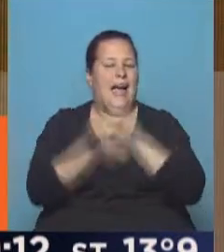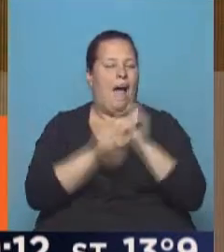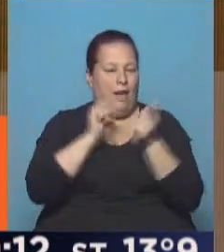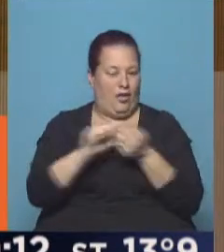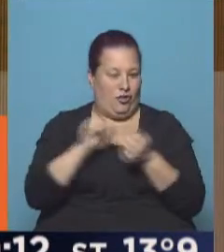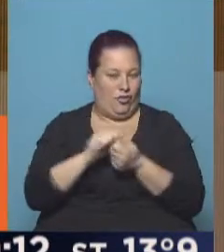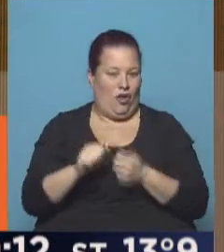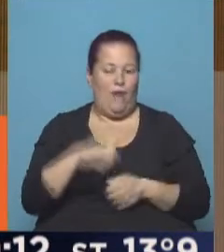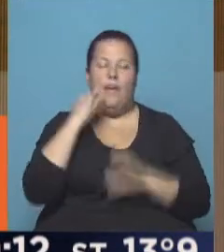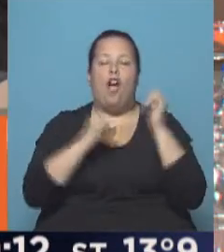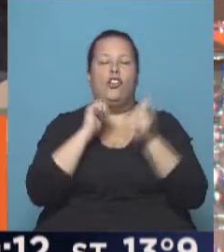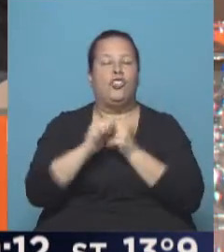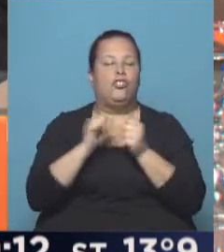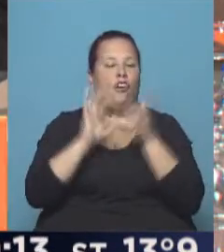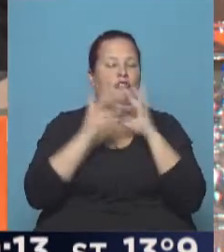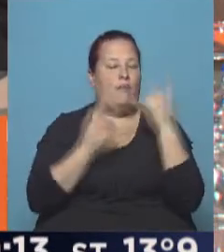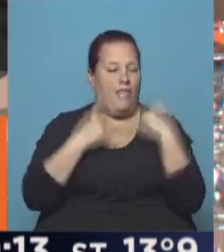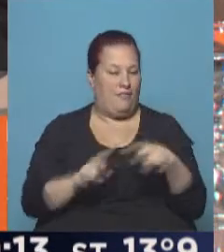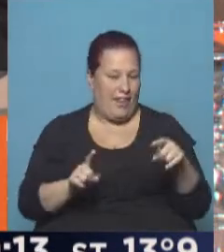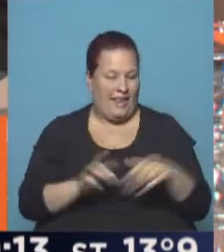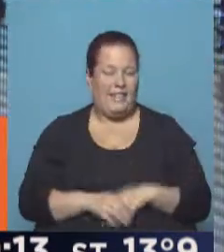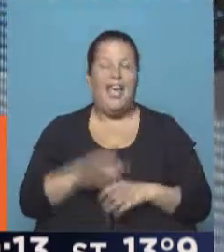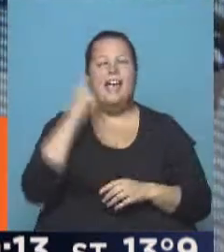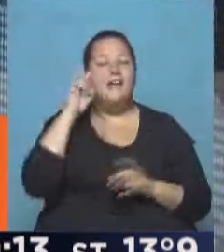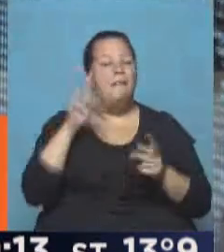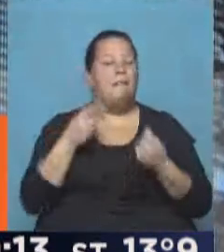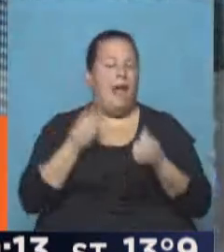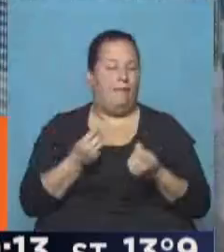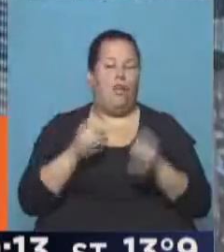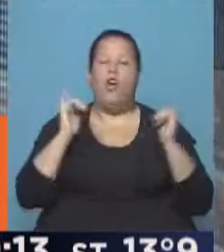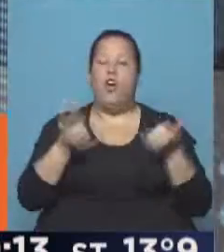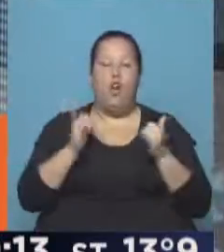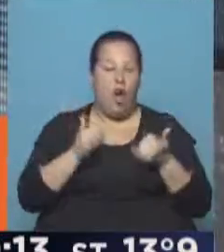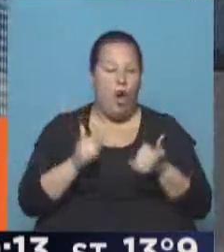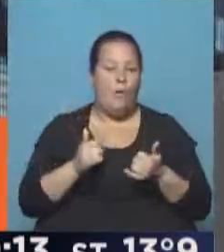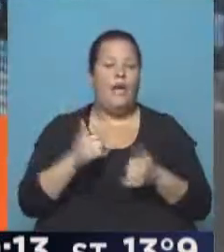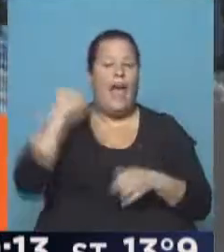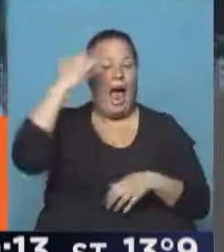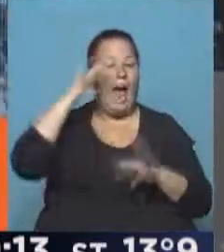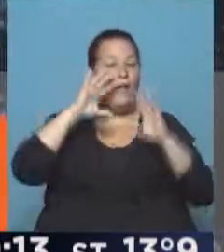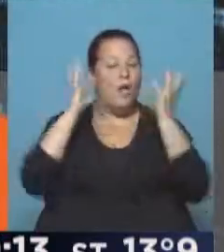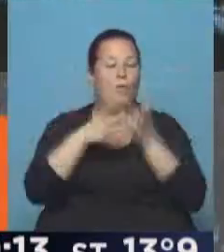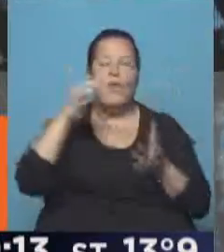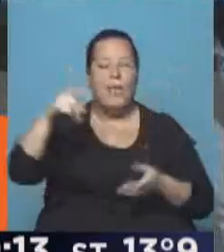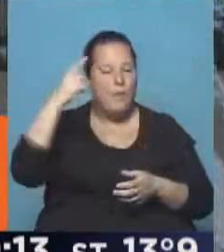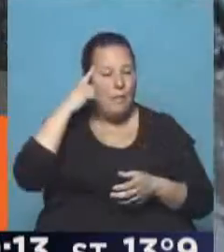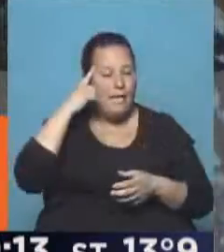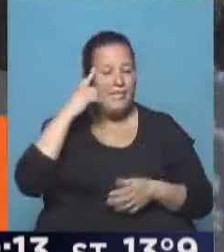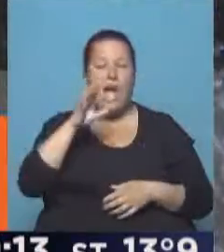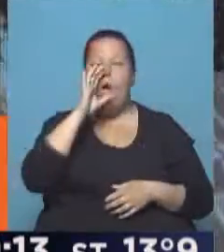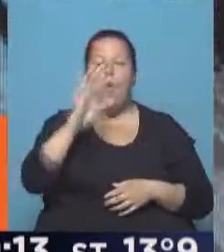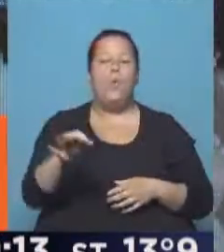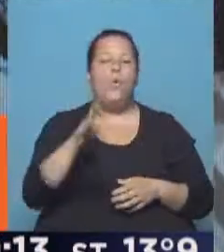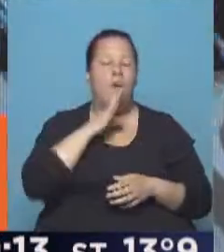sea, empezar a contar la historia de una forma diferente. La idea es que los jóvenes árabes en el mundo crean que nunca jamás